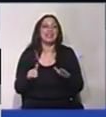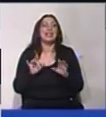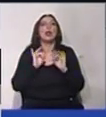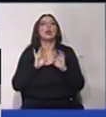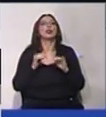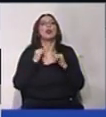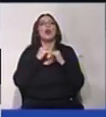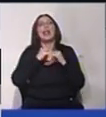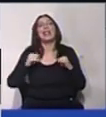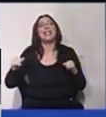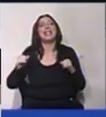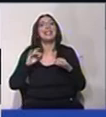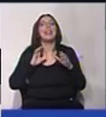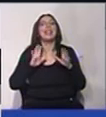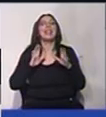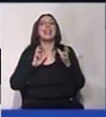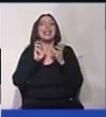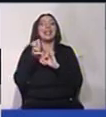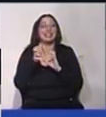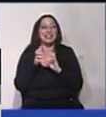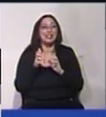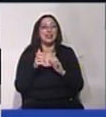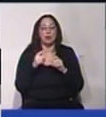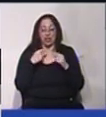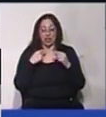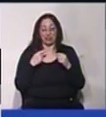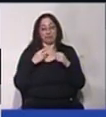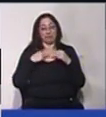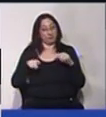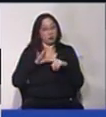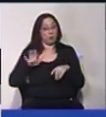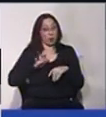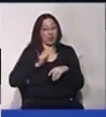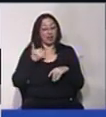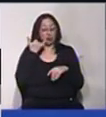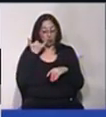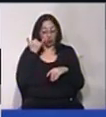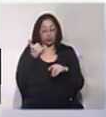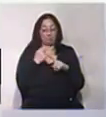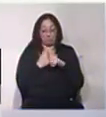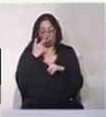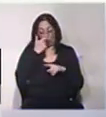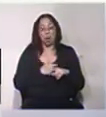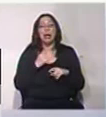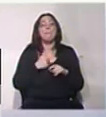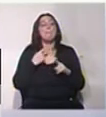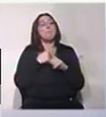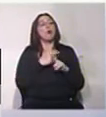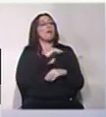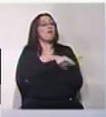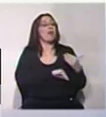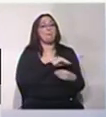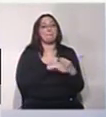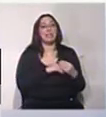de crisis. Ellas consultan por ellas y por su familia.